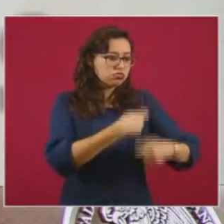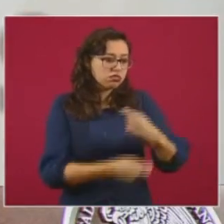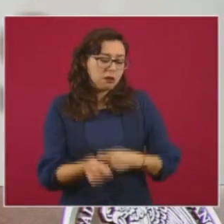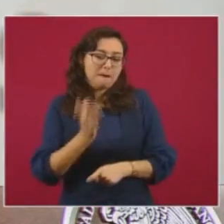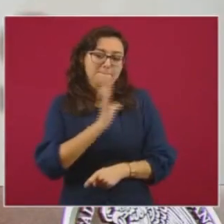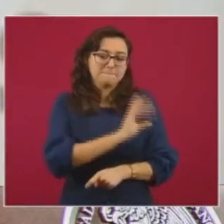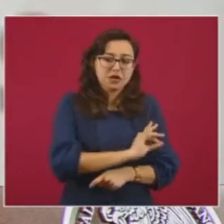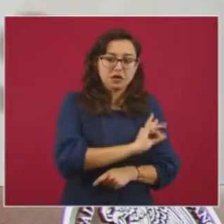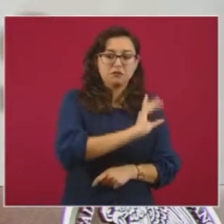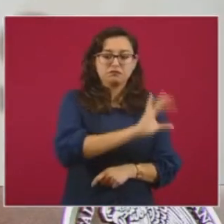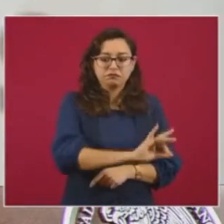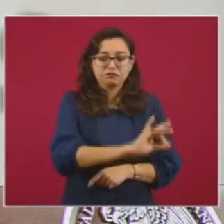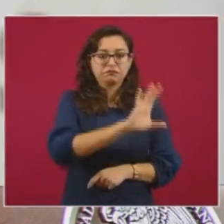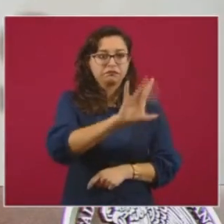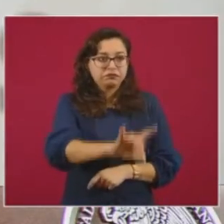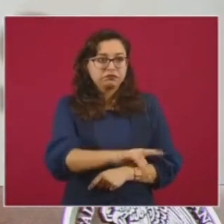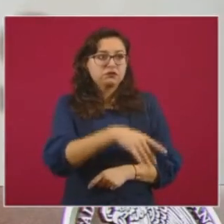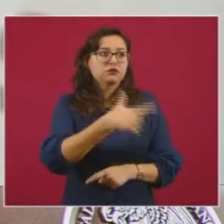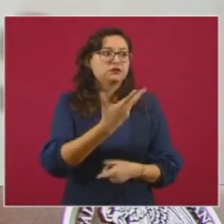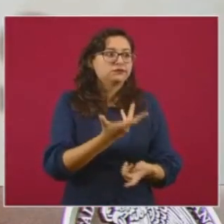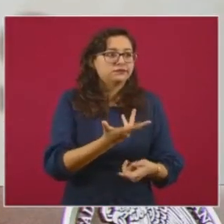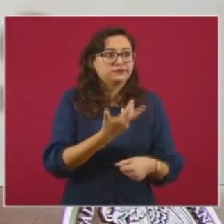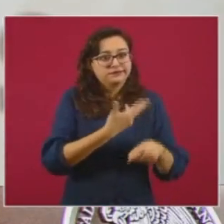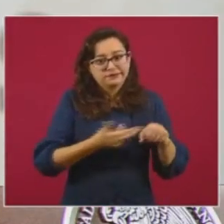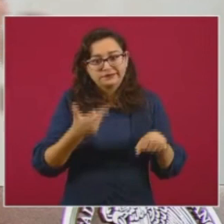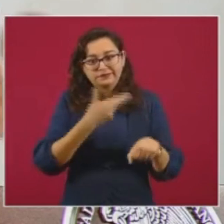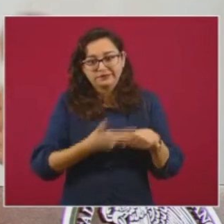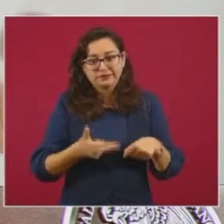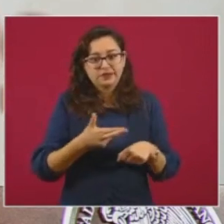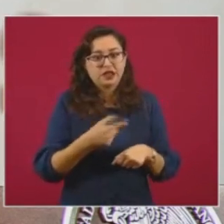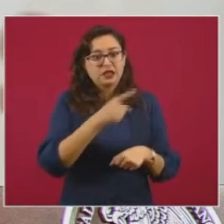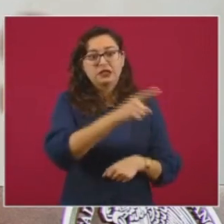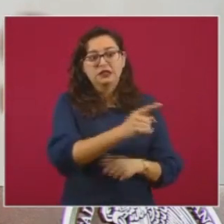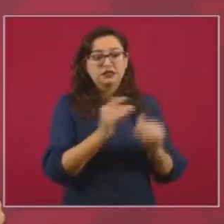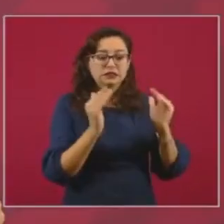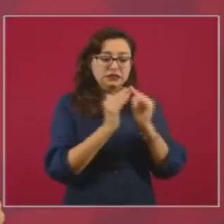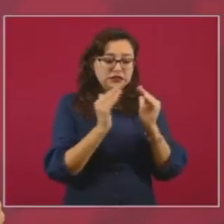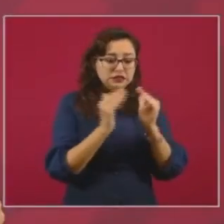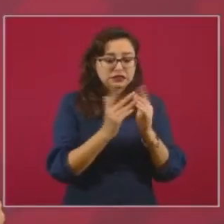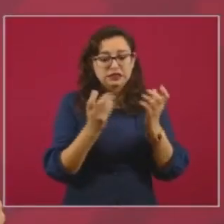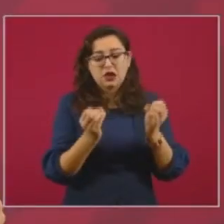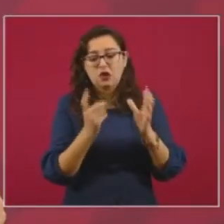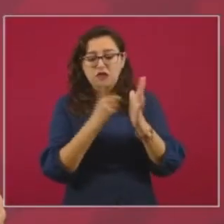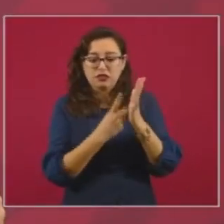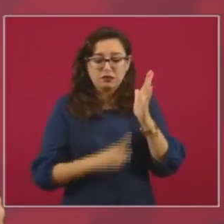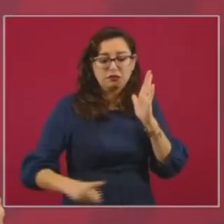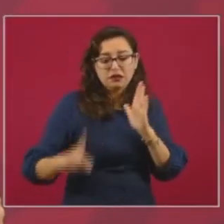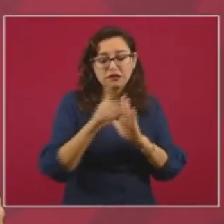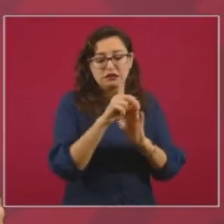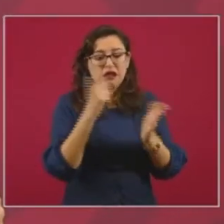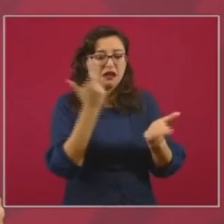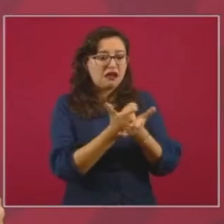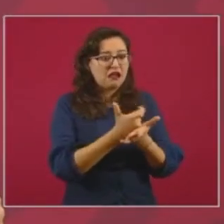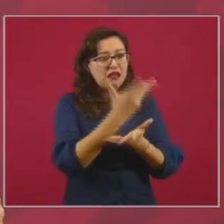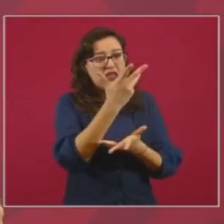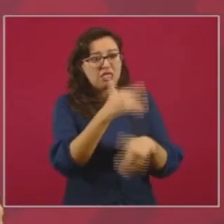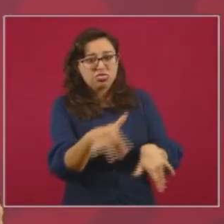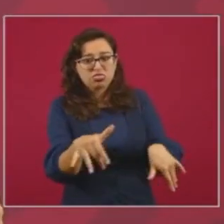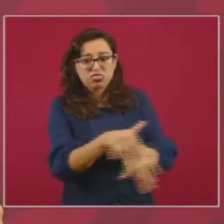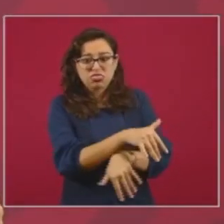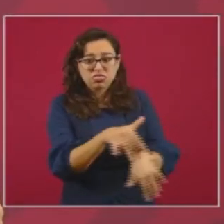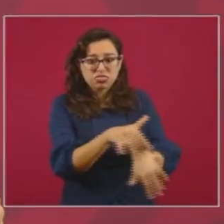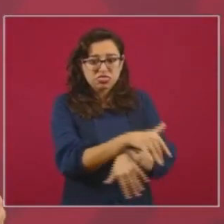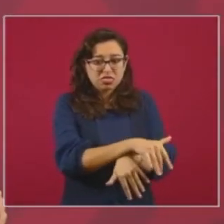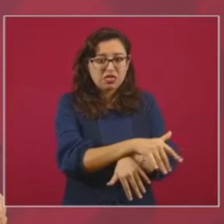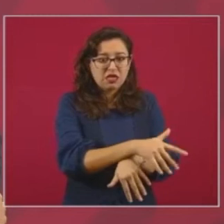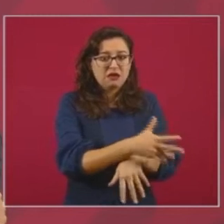contratista, de una inmobiliaria que le venda un departamento caro, mal hecho, en una